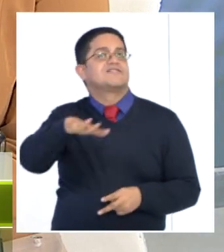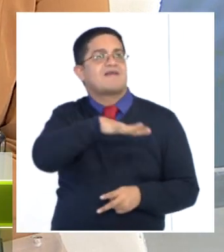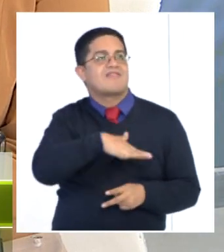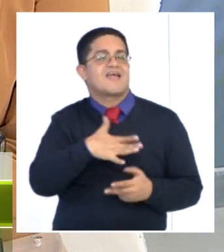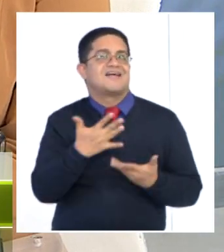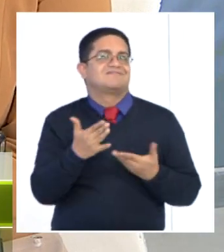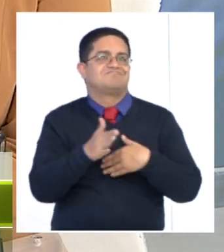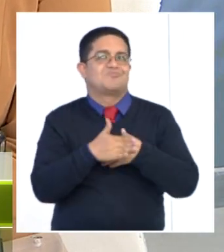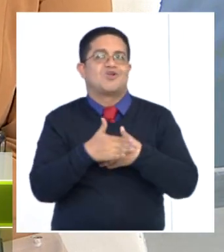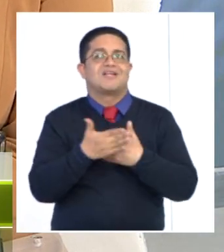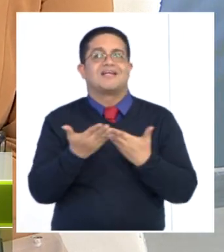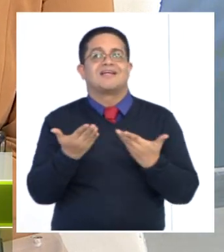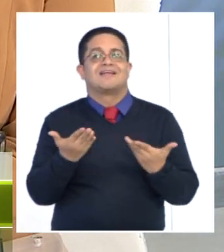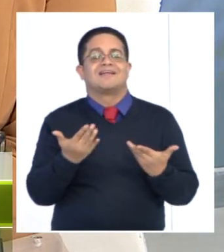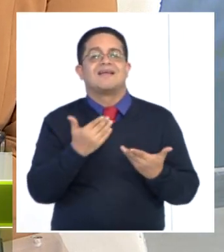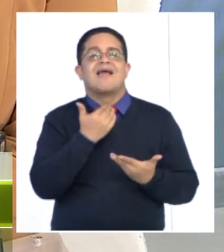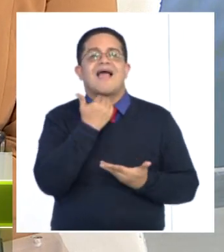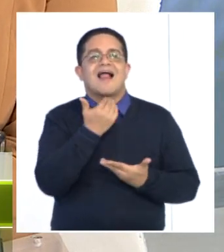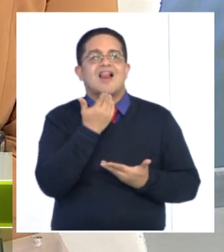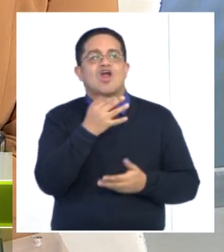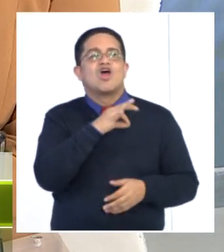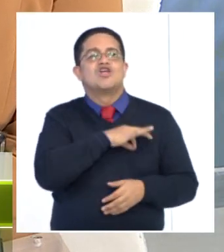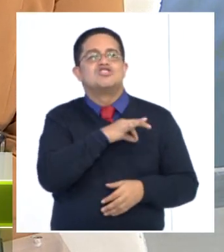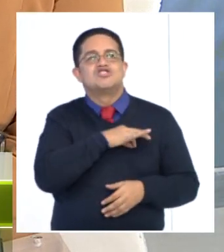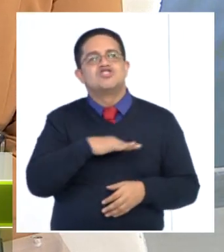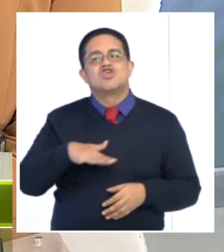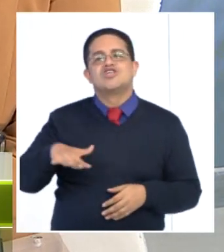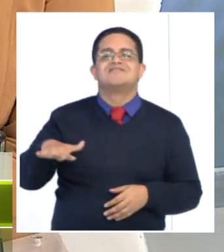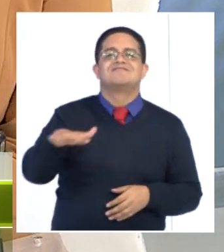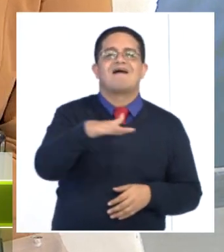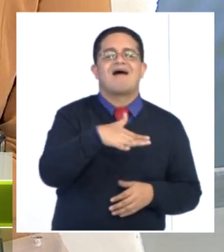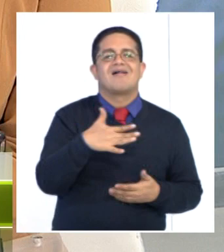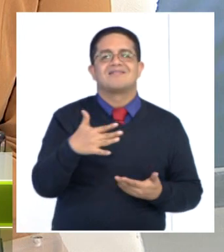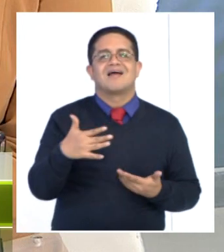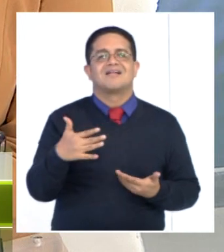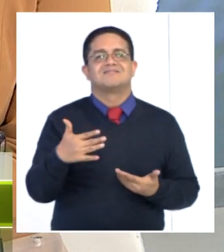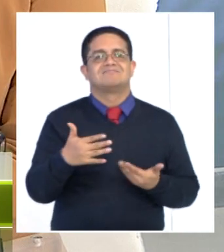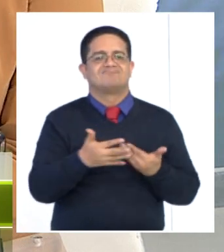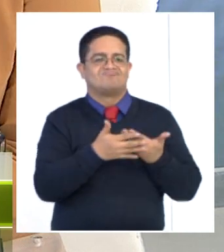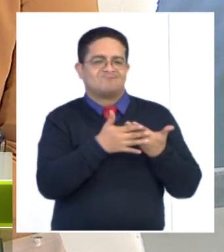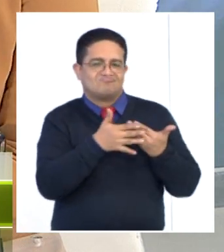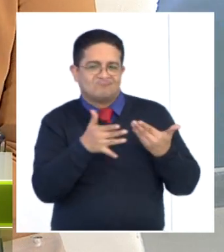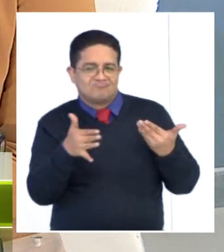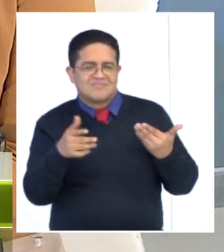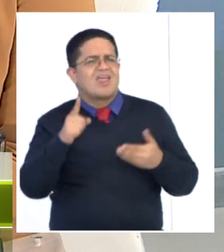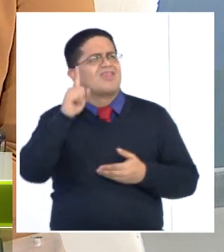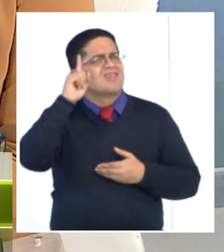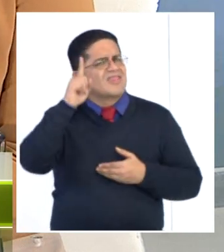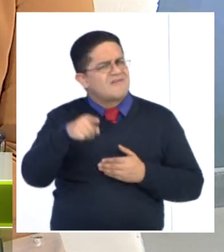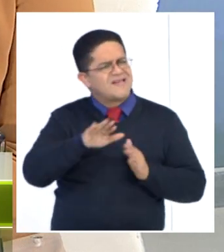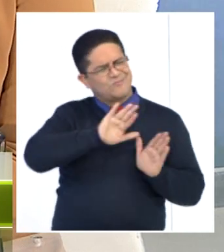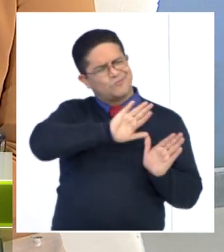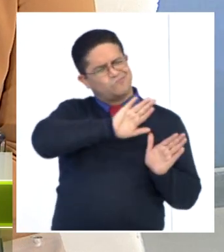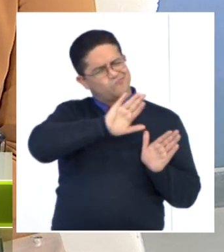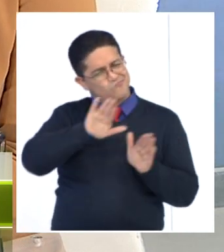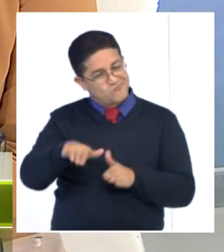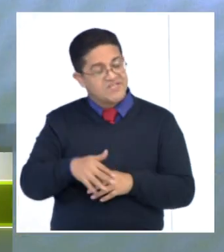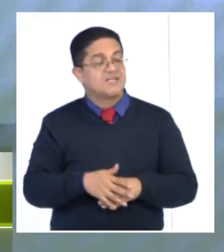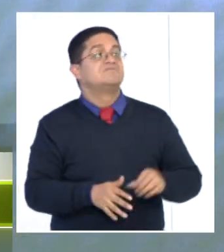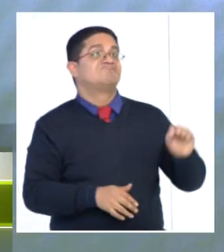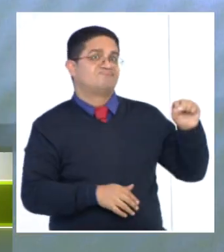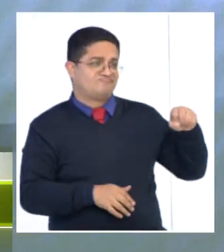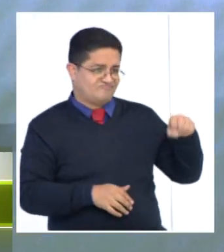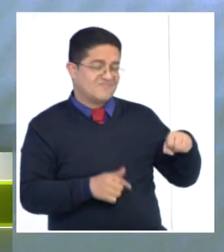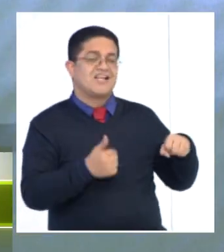pasando como que de una sociedad por el paso de los años y hay que romper con eso. Total, a veces yo cuando